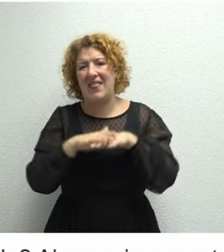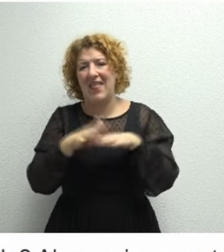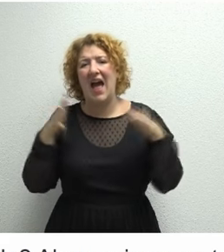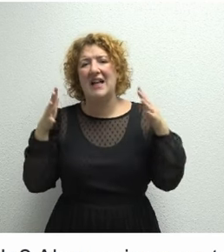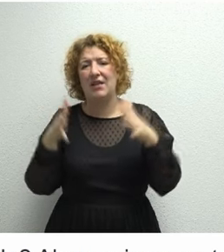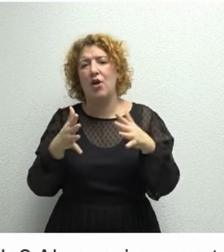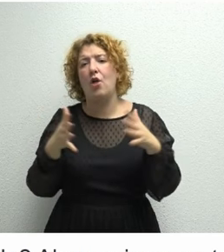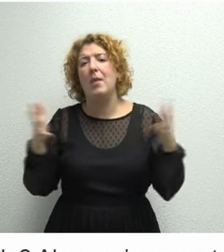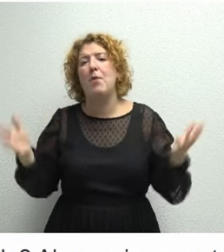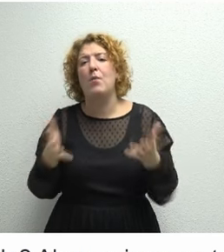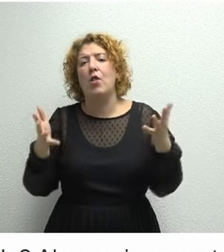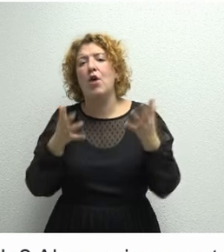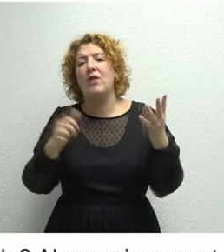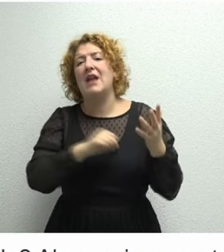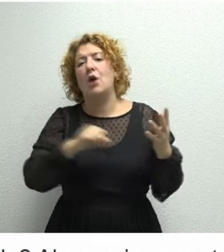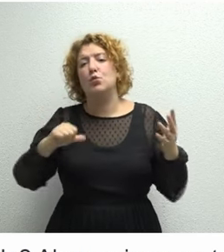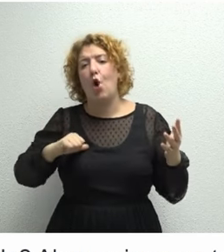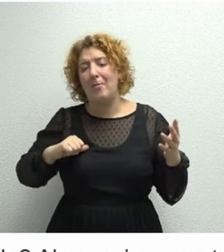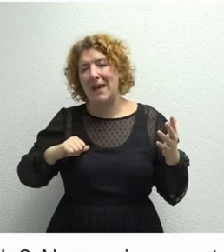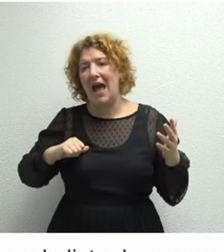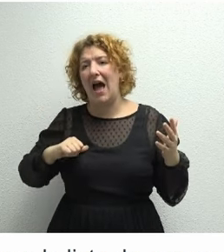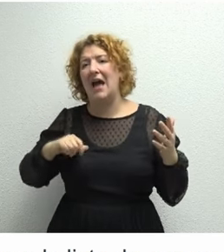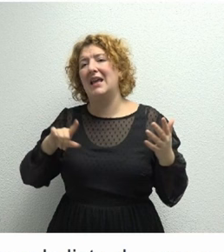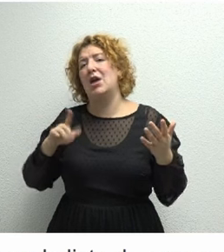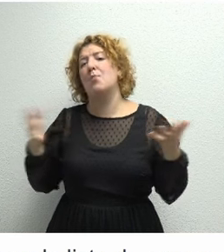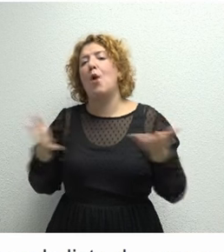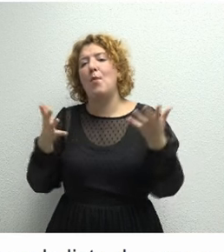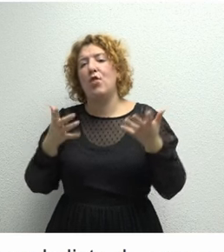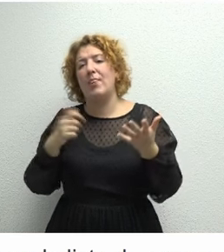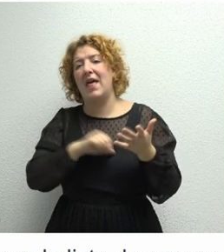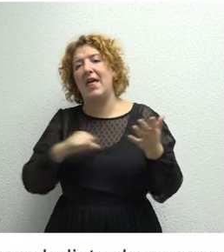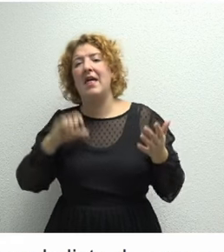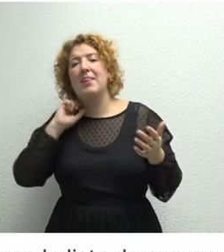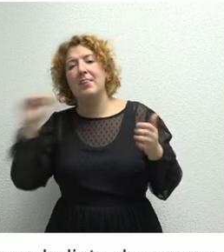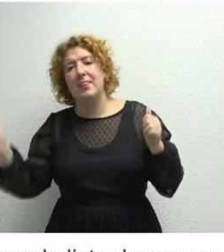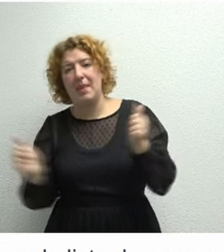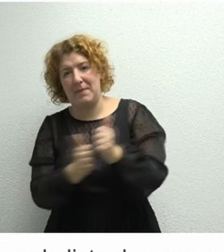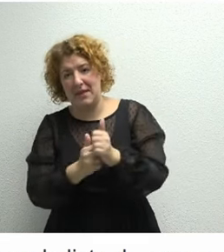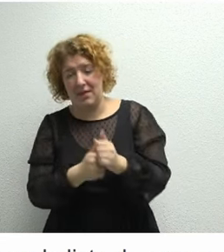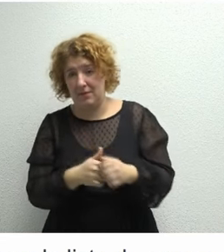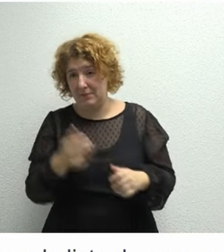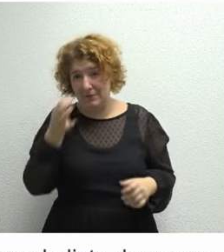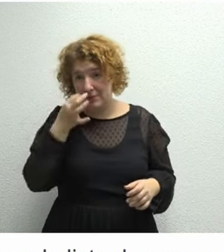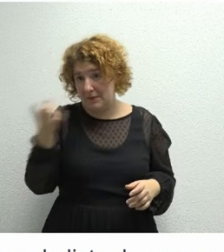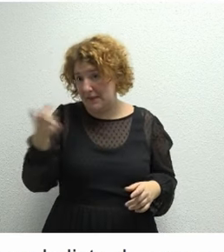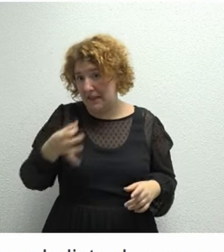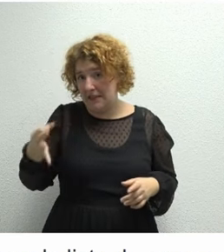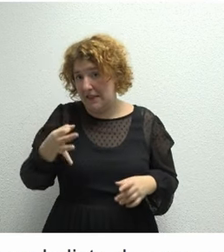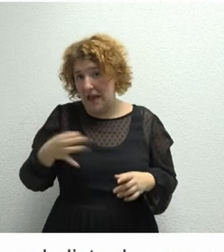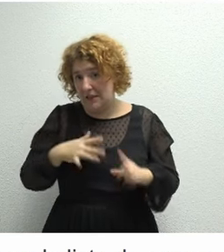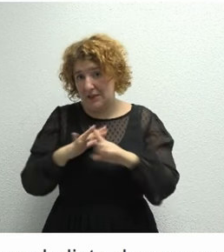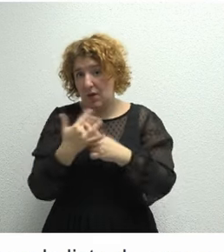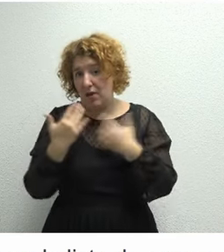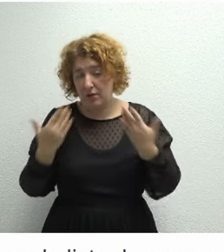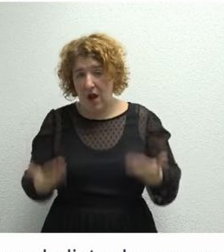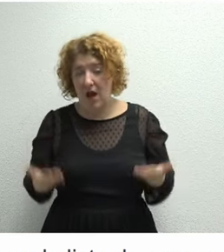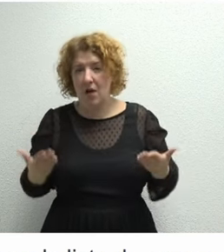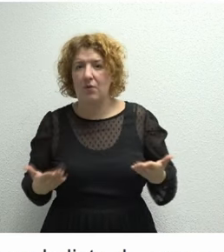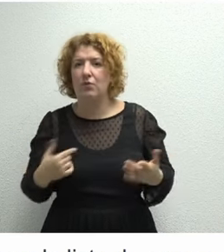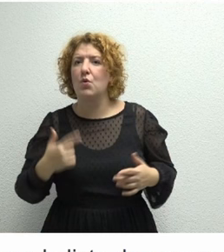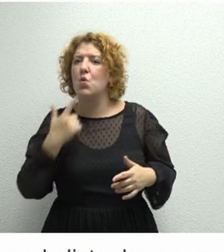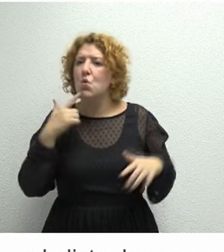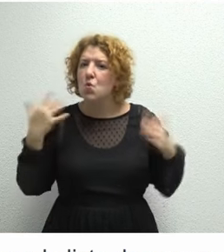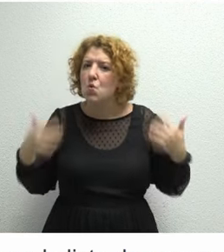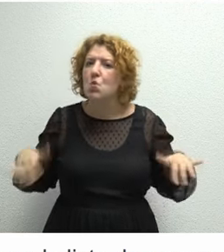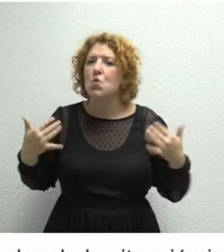promoción de la autonomía y atención a la dependencia lo que es el sistema de dependencia a nivel nacional Esa es la realidad que tenemos en nuestra isla y que yo diría Wow